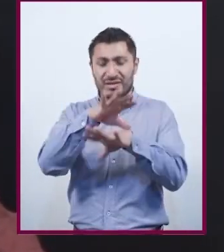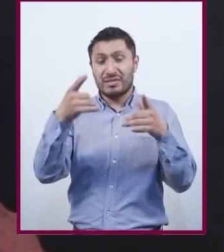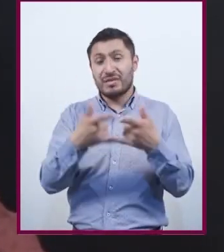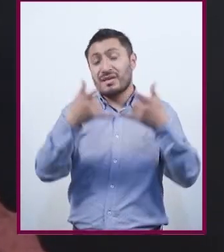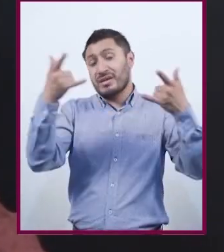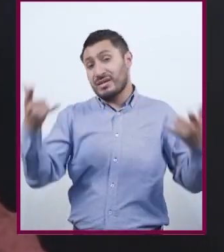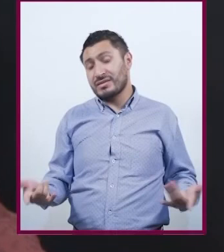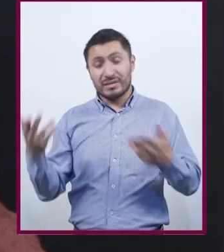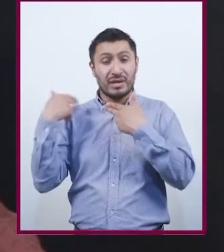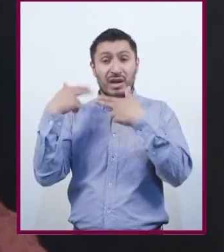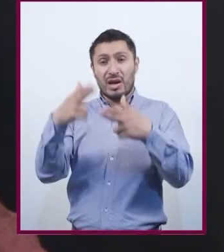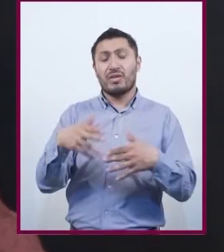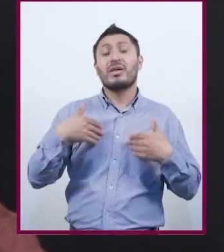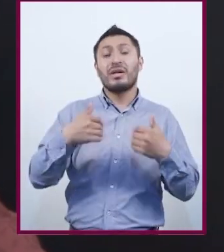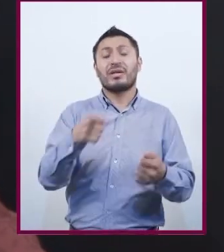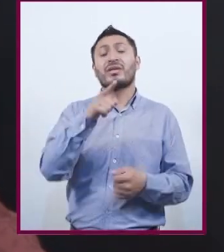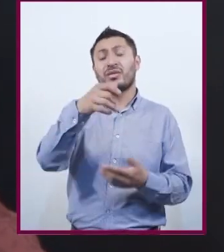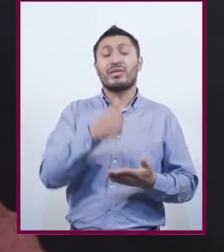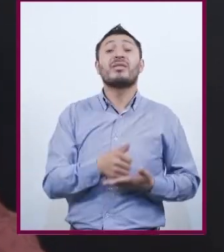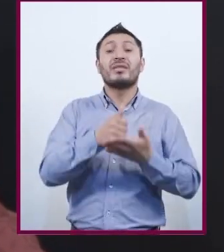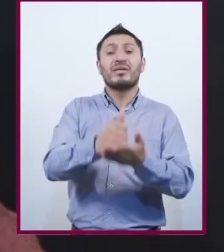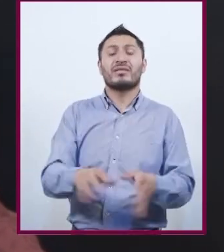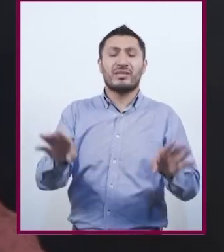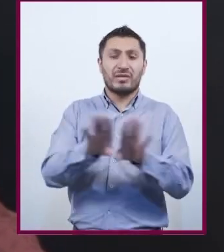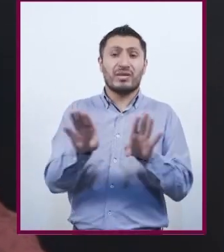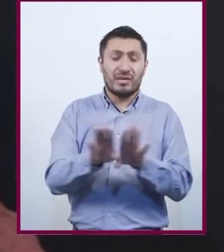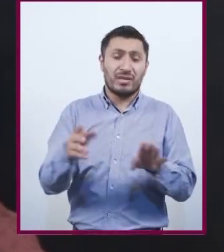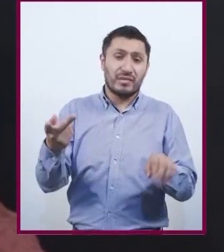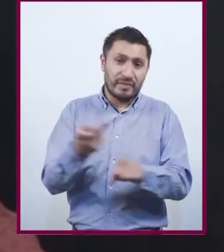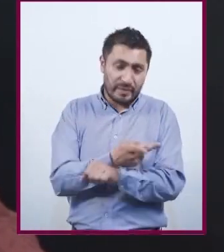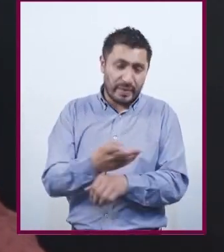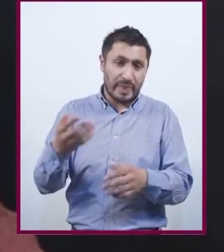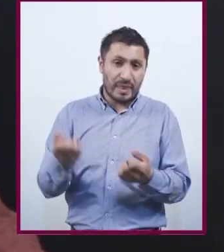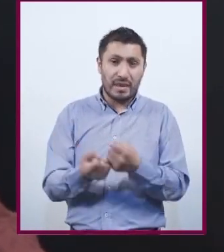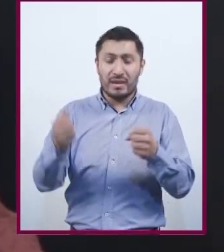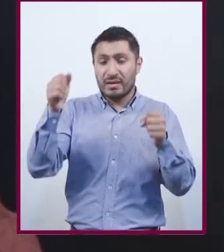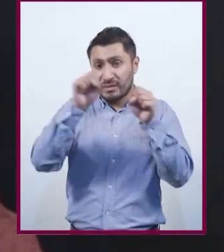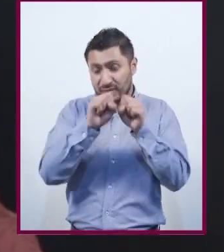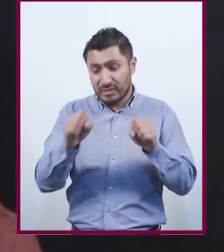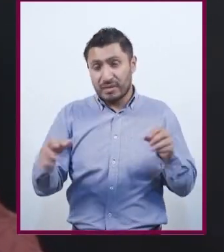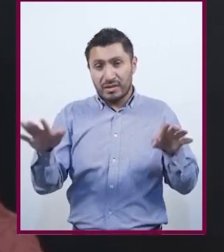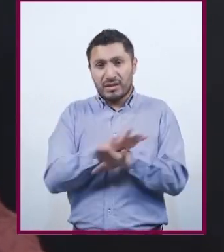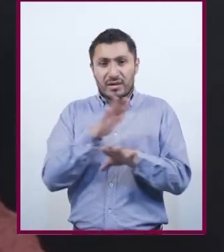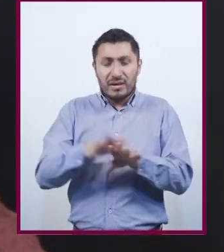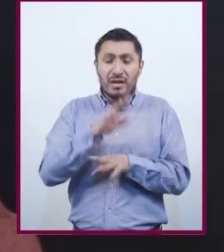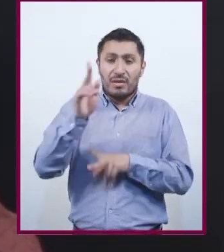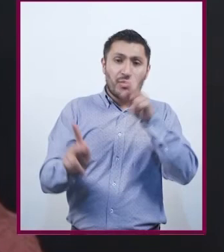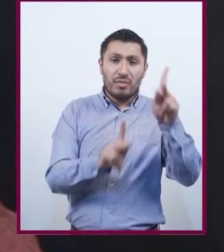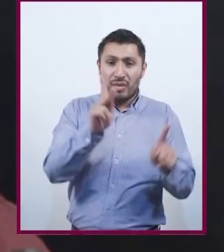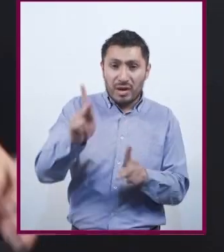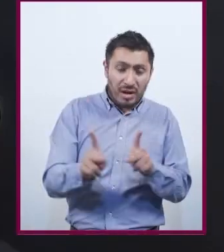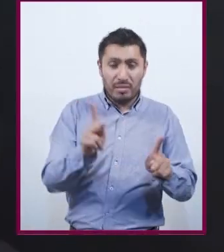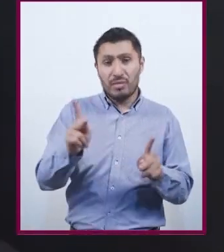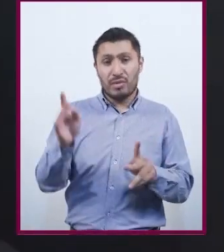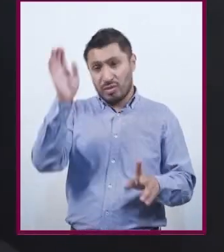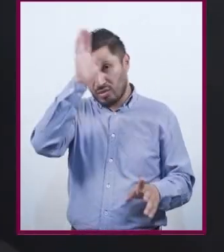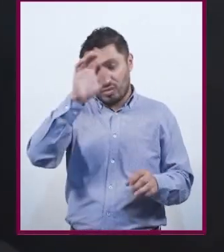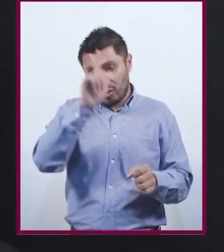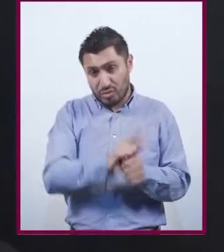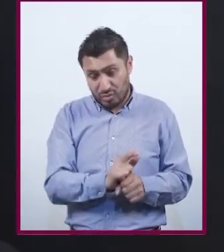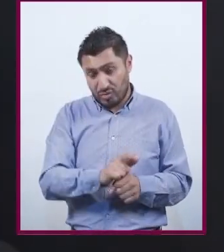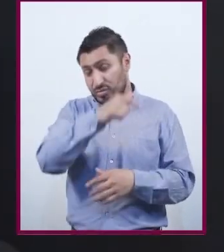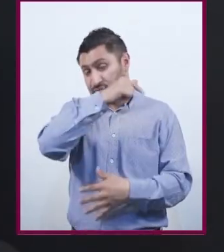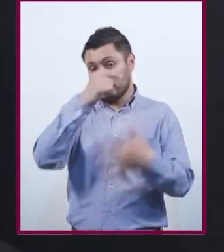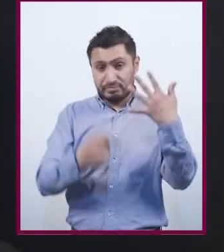costumbre, hemos hablado de procesos históricos que nos ayudan a comprender cómo se ha ido conformando nuestra sociedad, nuestro pueblo,